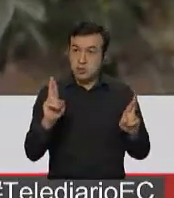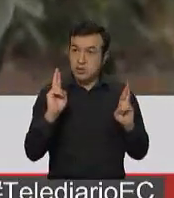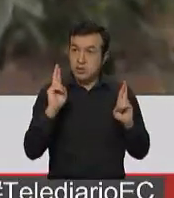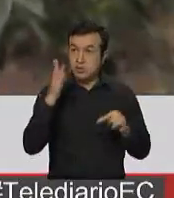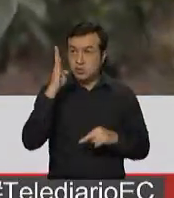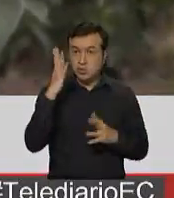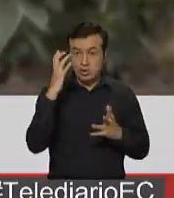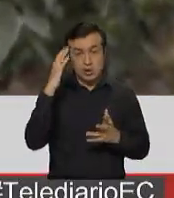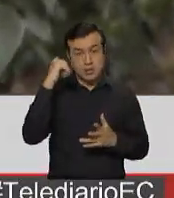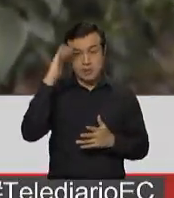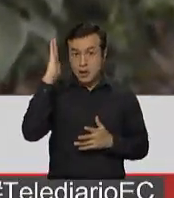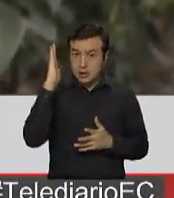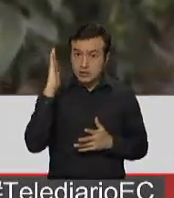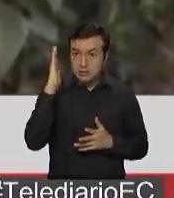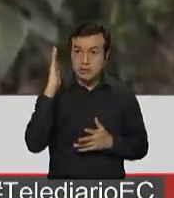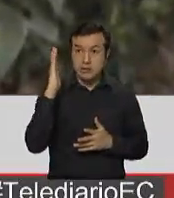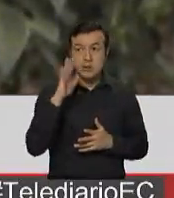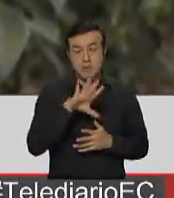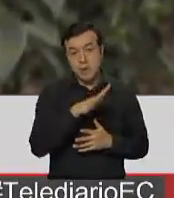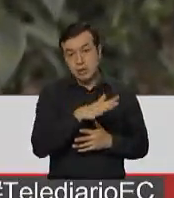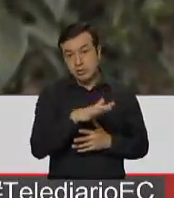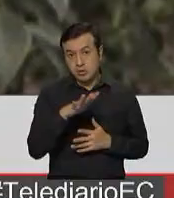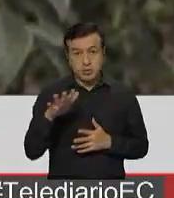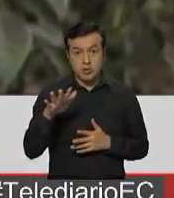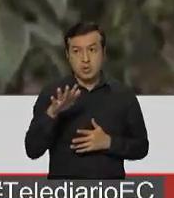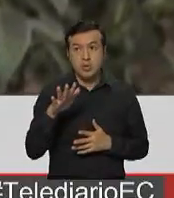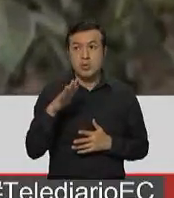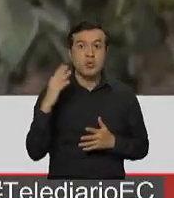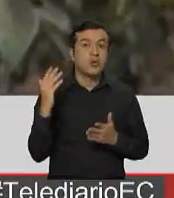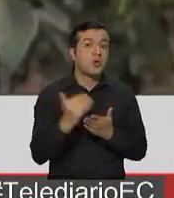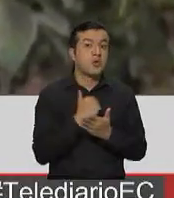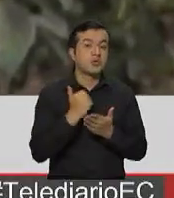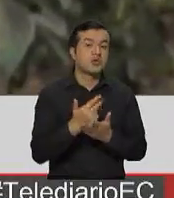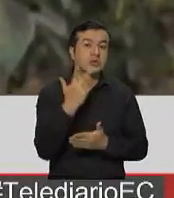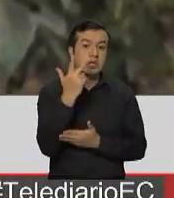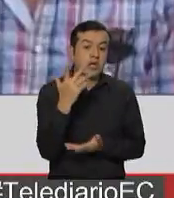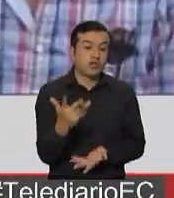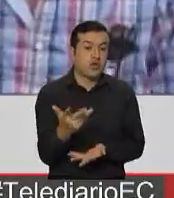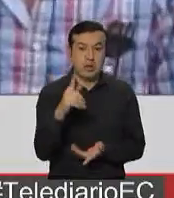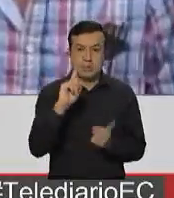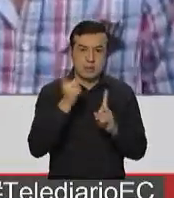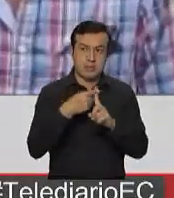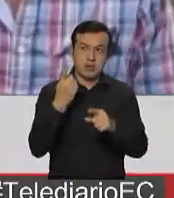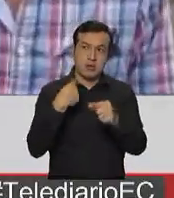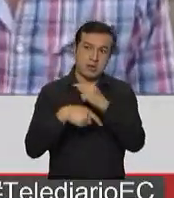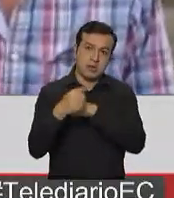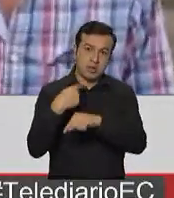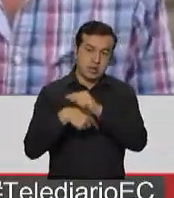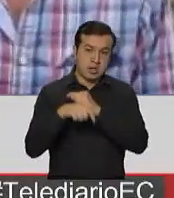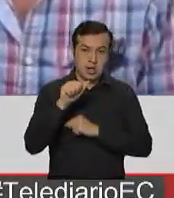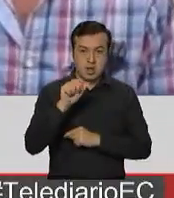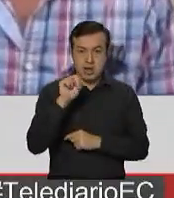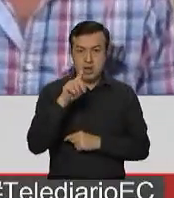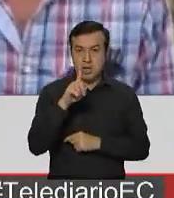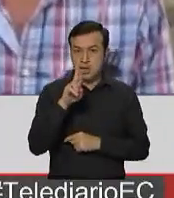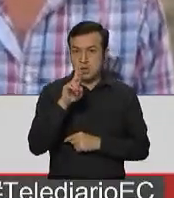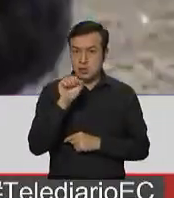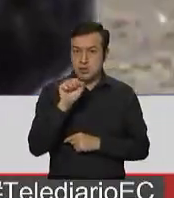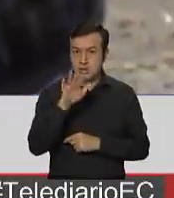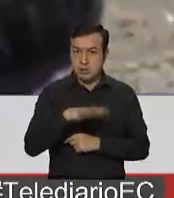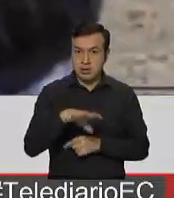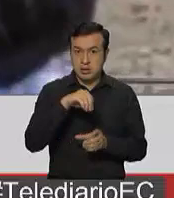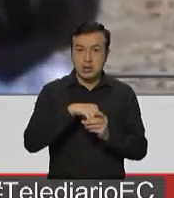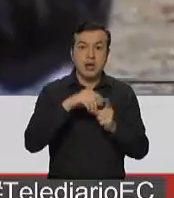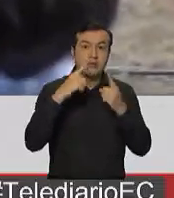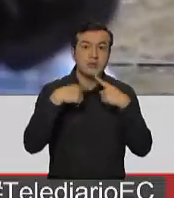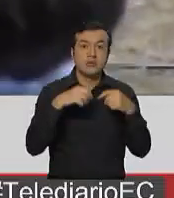quiera, podamos ser más, pero en promedio deberíamos como número ponerle unas 3 toneladas inicialmente. Andrés Villamil, administrador de la finca, señaló